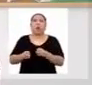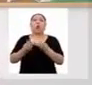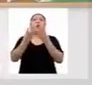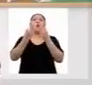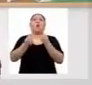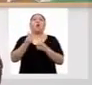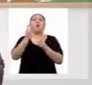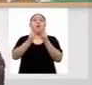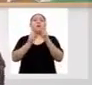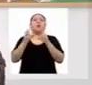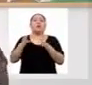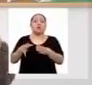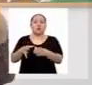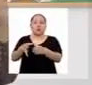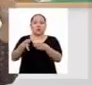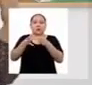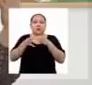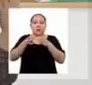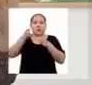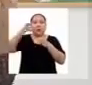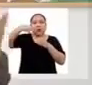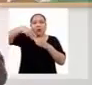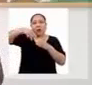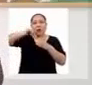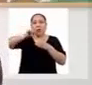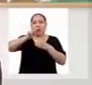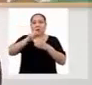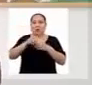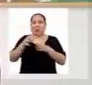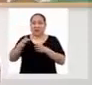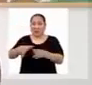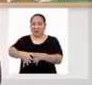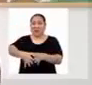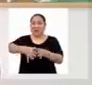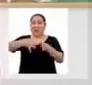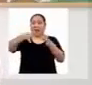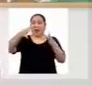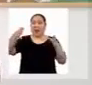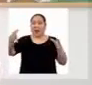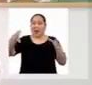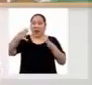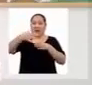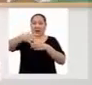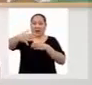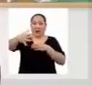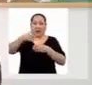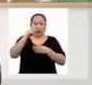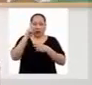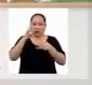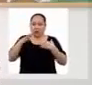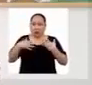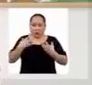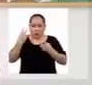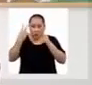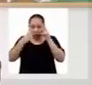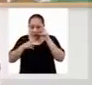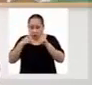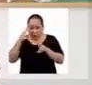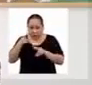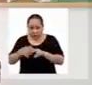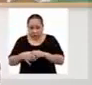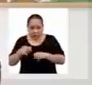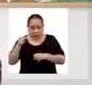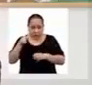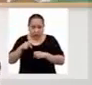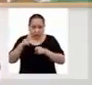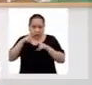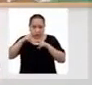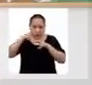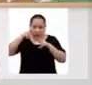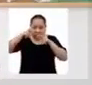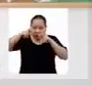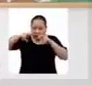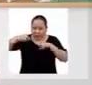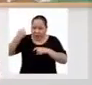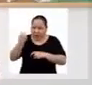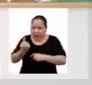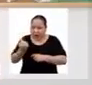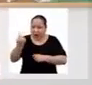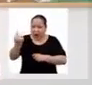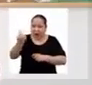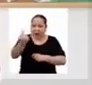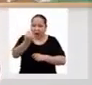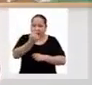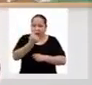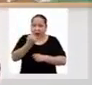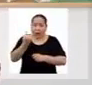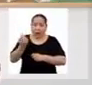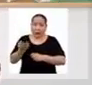muestra. Cuando la población es muy grande y no se puede hacer una observación exhaustiva estudiando cada uno de los elementos